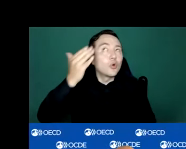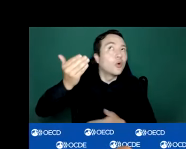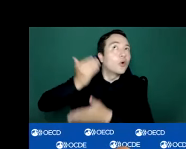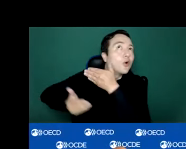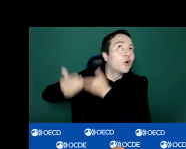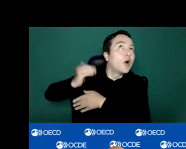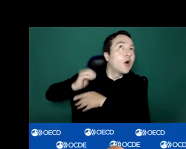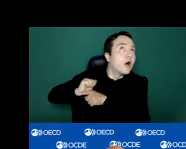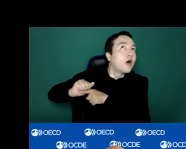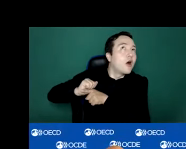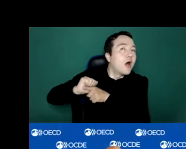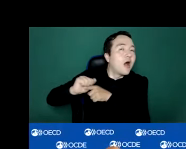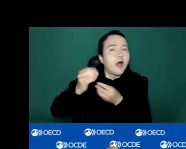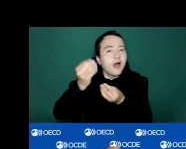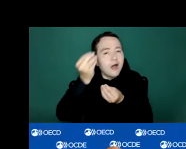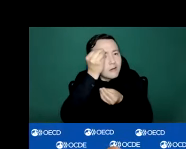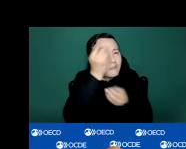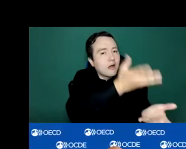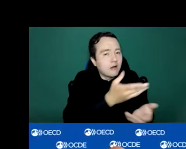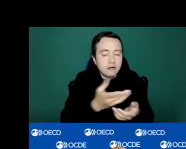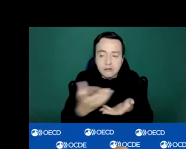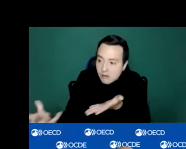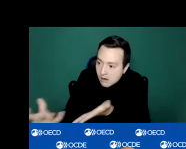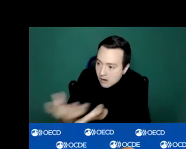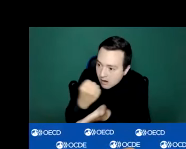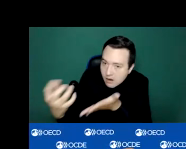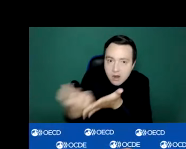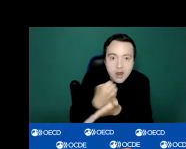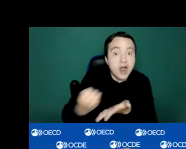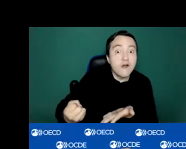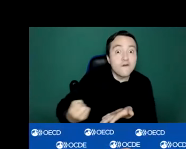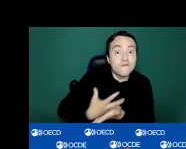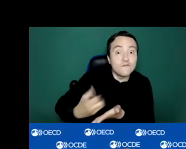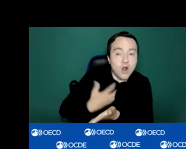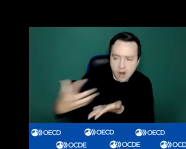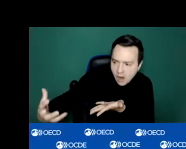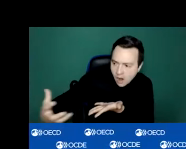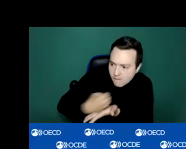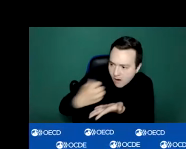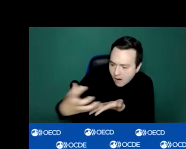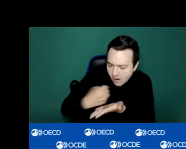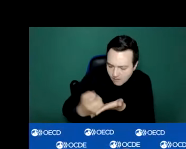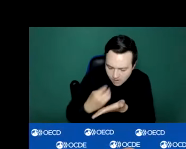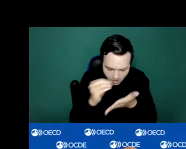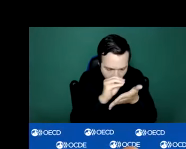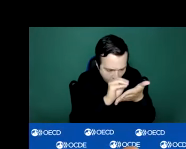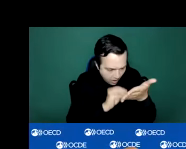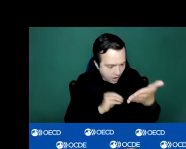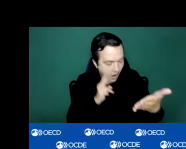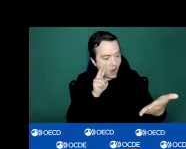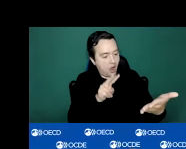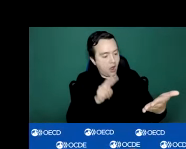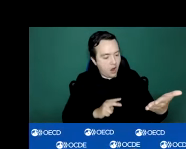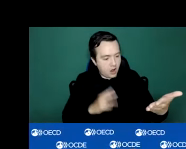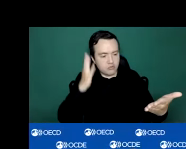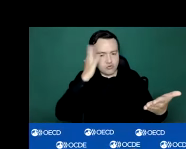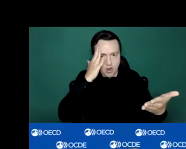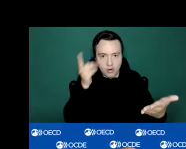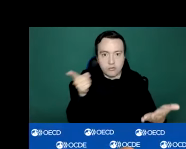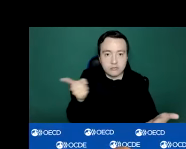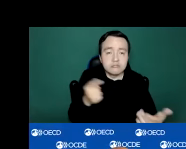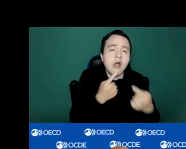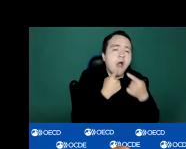¿De qué sirve hablar de el papel de la atención primaria y si se han cumplido, a menos de que tengamos información respaldada por